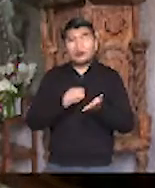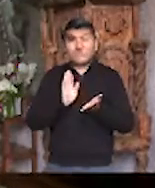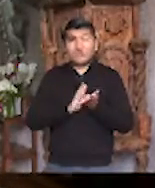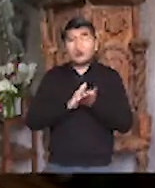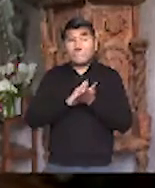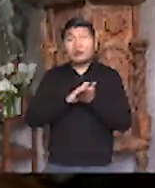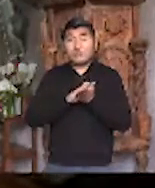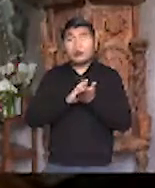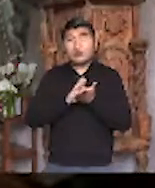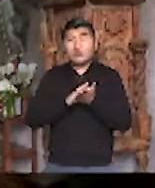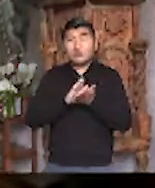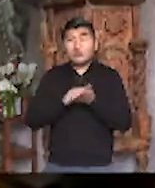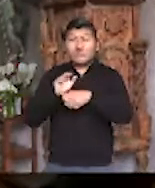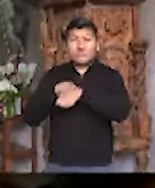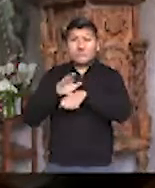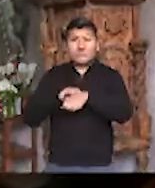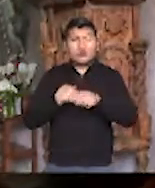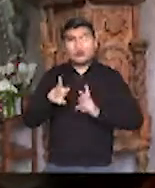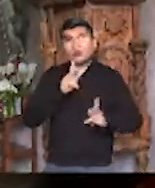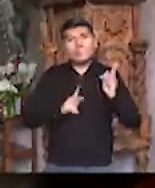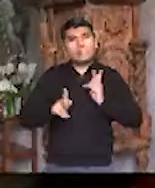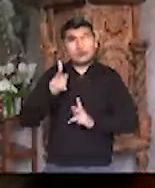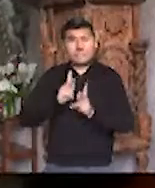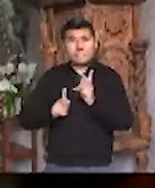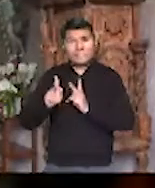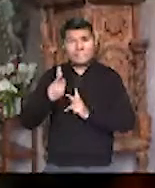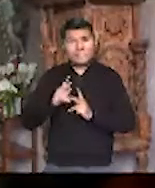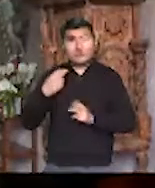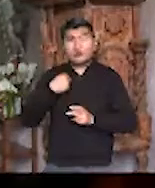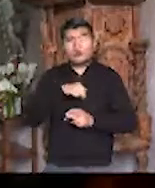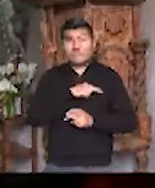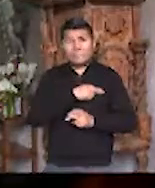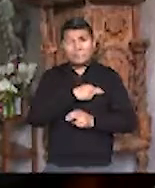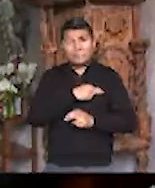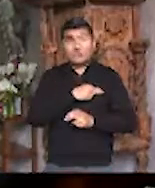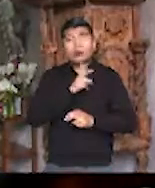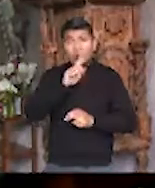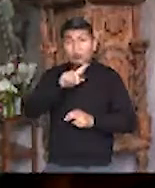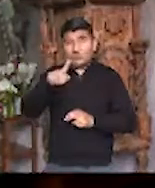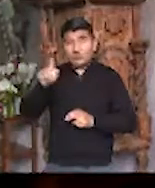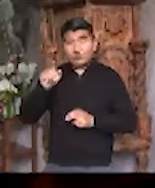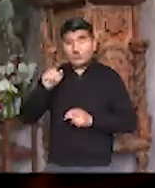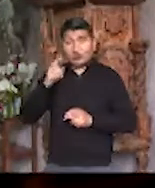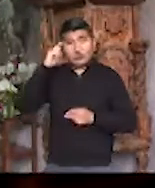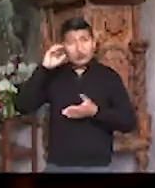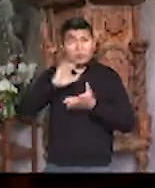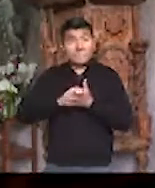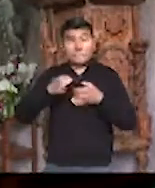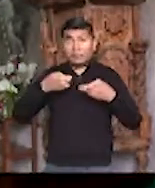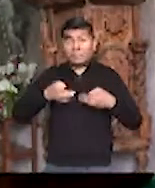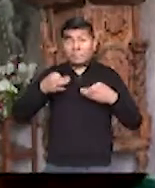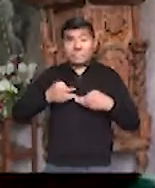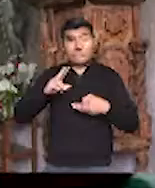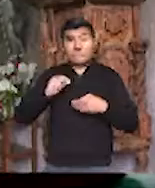que atrae a la gente y nosotros ustedes los creyentes no